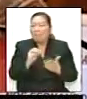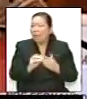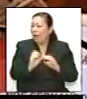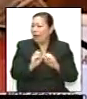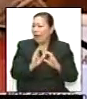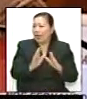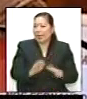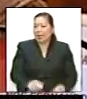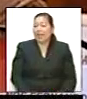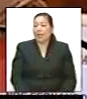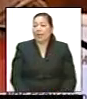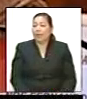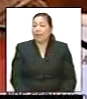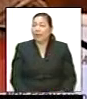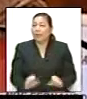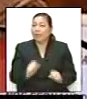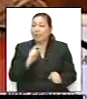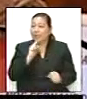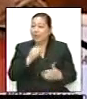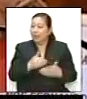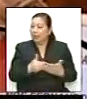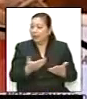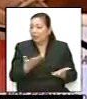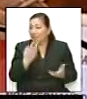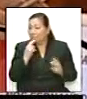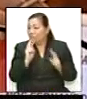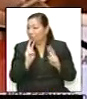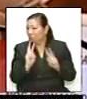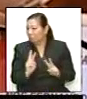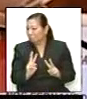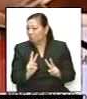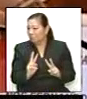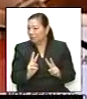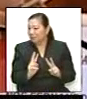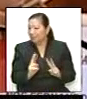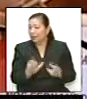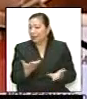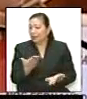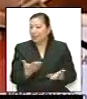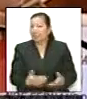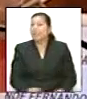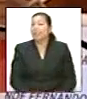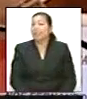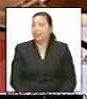el papel de estos estados que están entre observadores y miembros